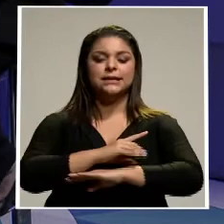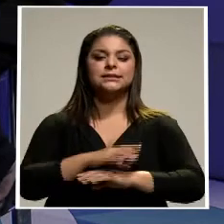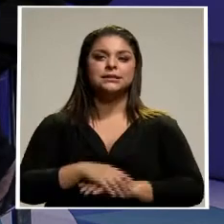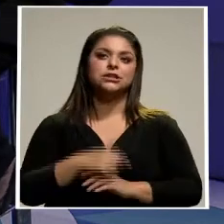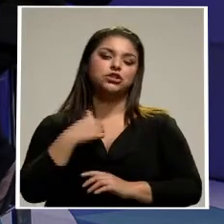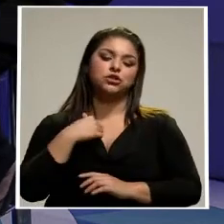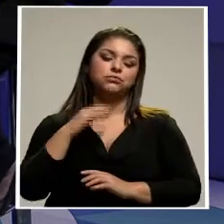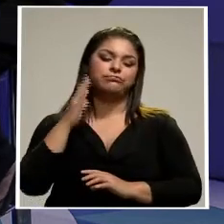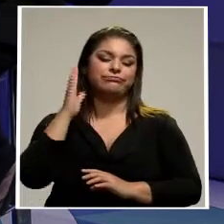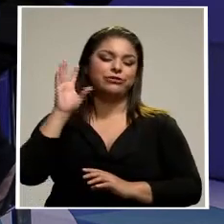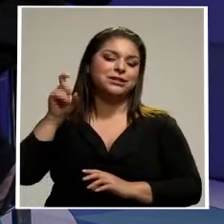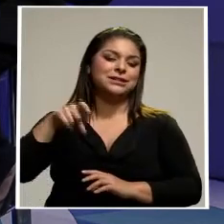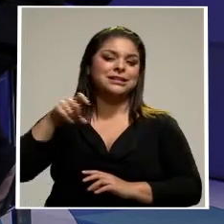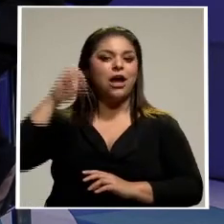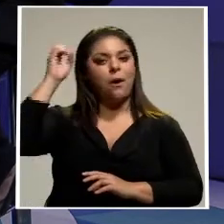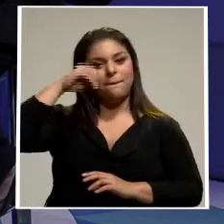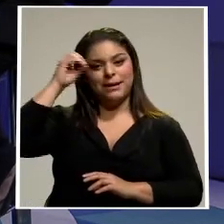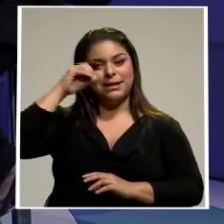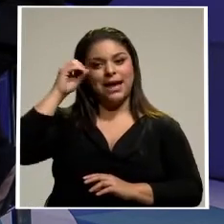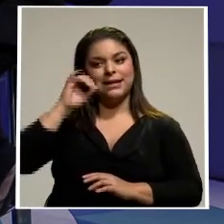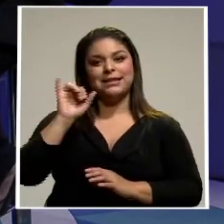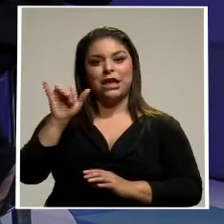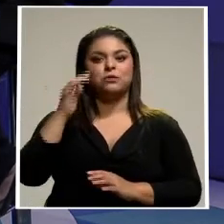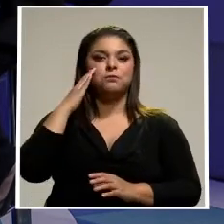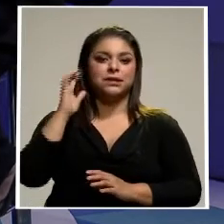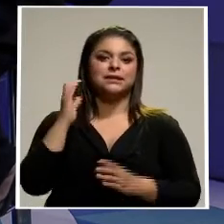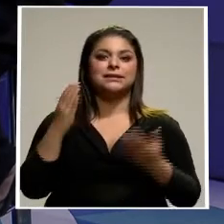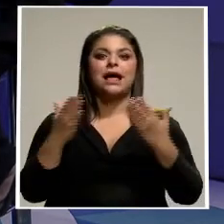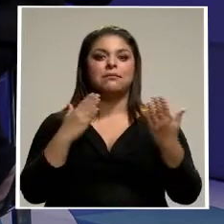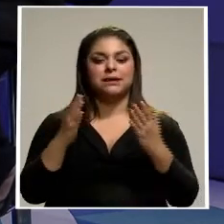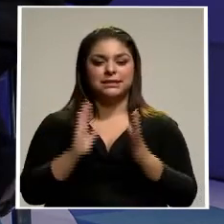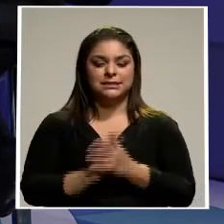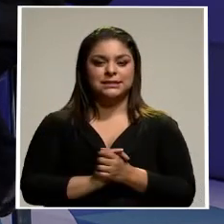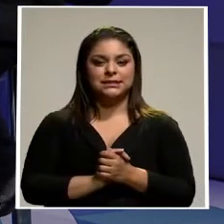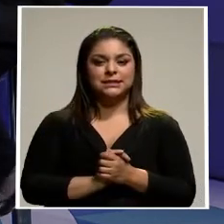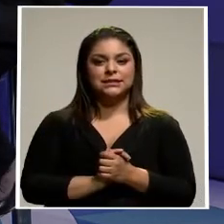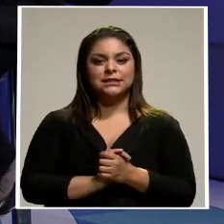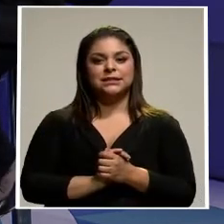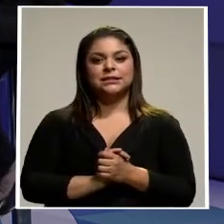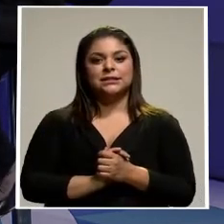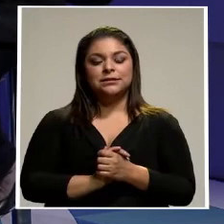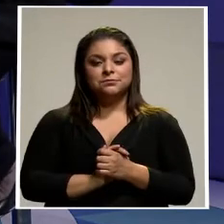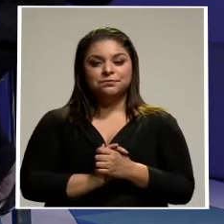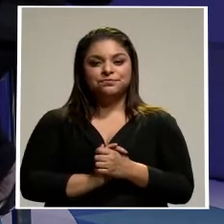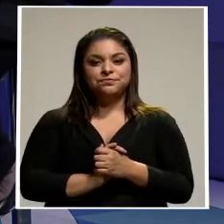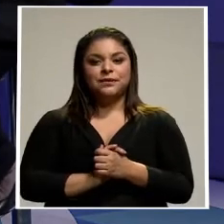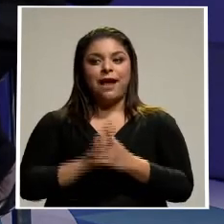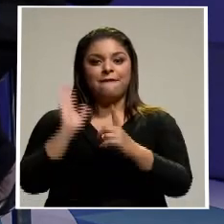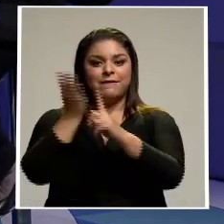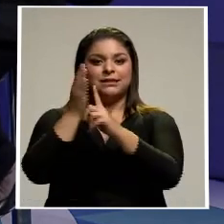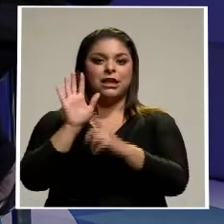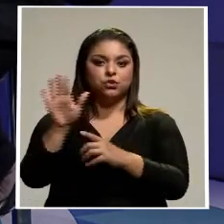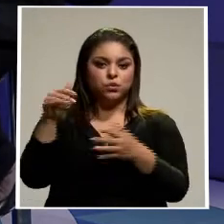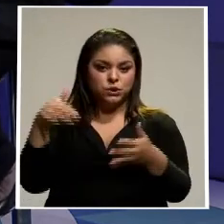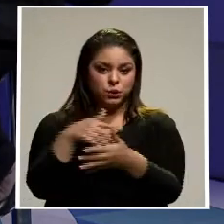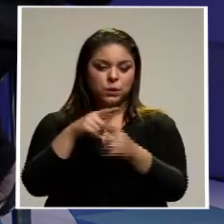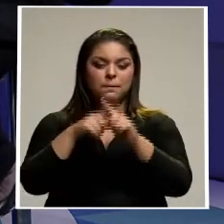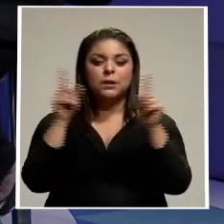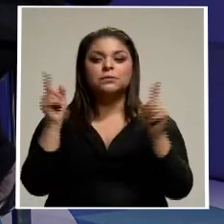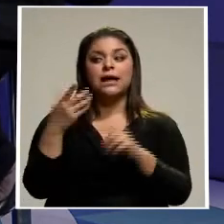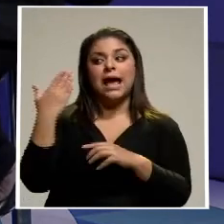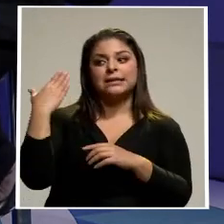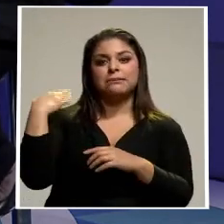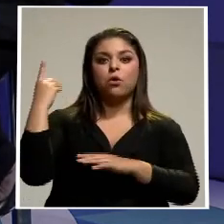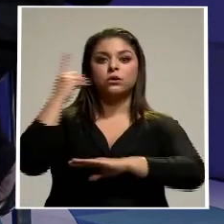sobre eso para no meterla en enredo, porque a lo mejor llega a su estudio. Hace pocos días un